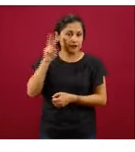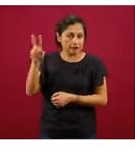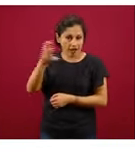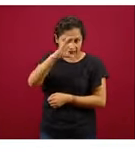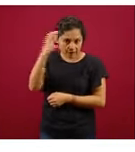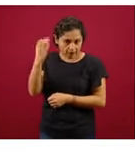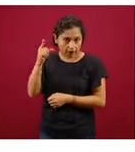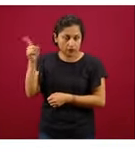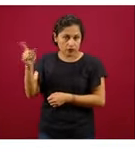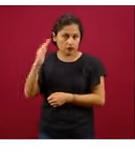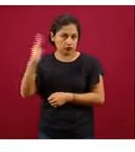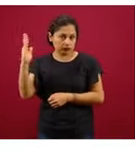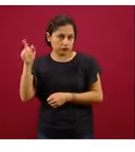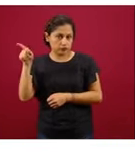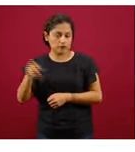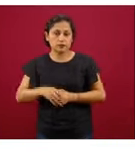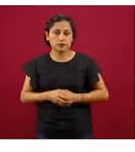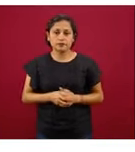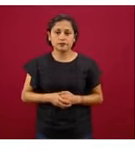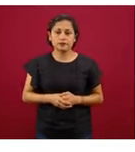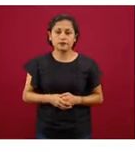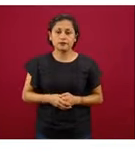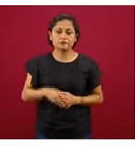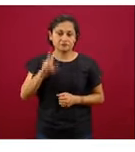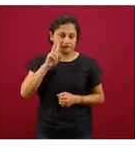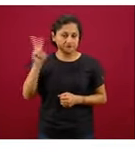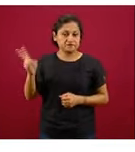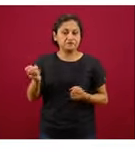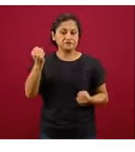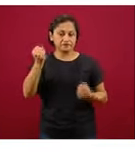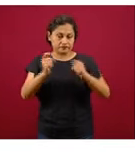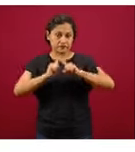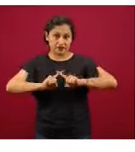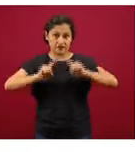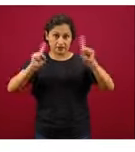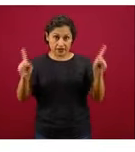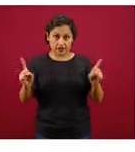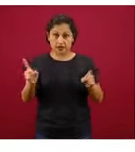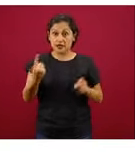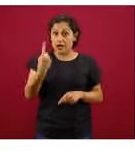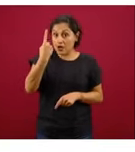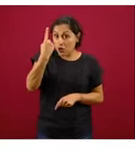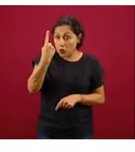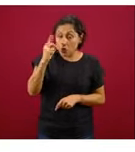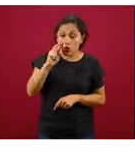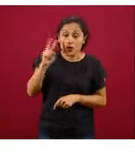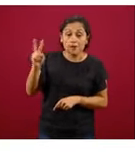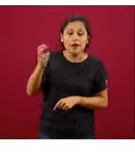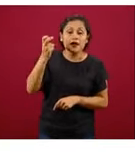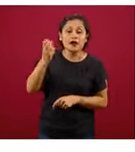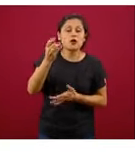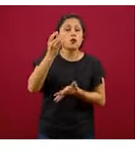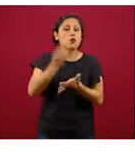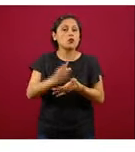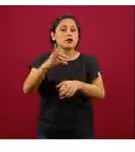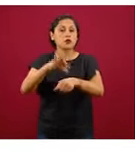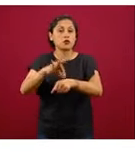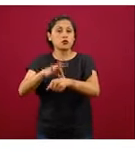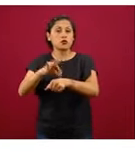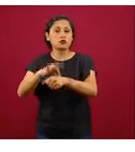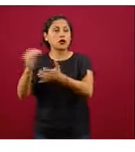y en la del extremo inferior izquierdo, que son vehículos diferentes. Uno de ellos solamente es el transporte del personal con el equipamiento